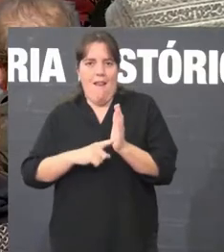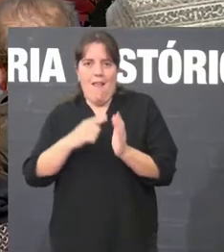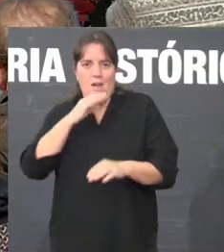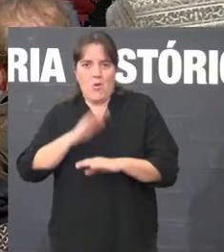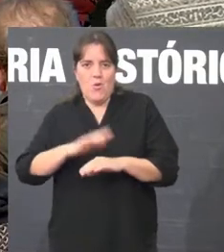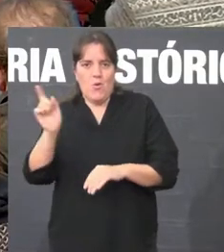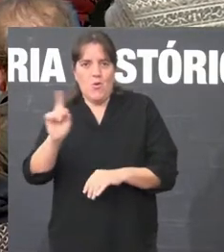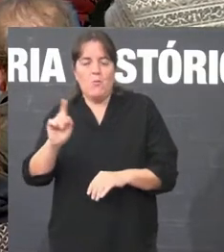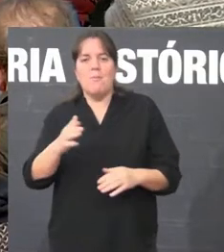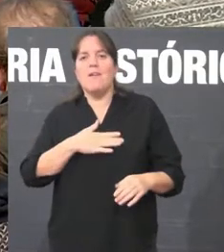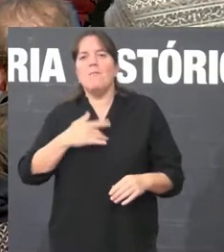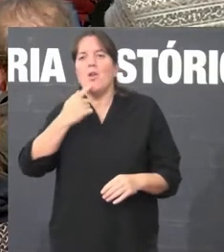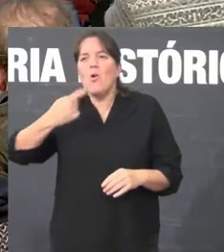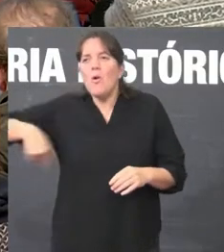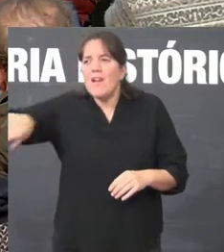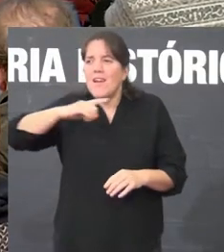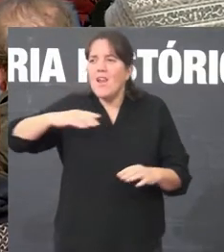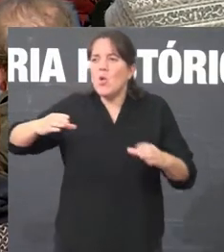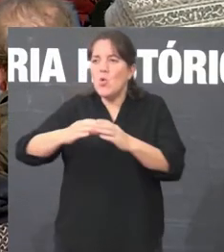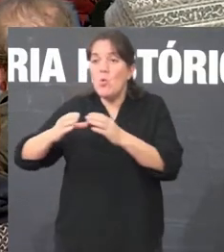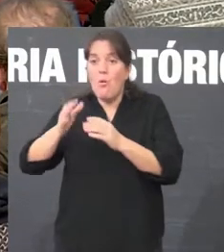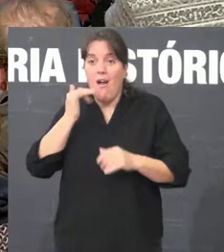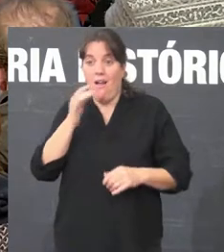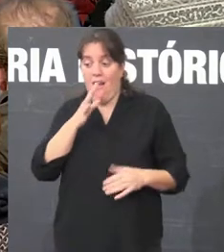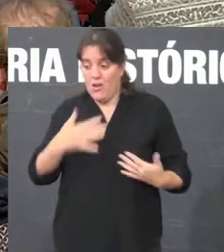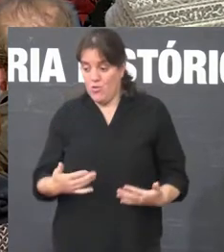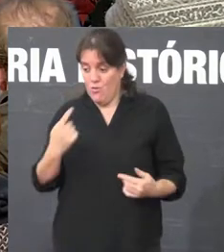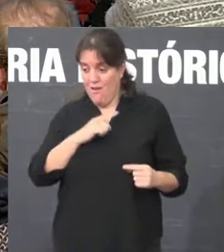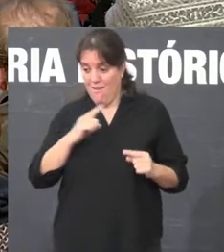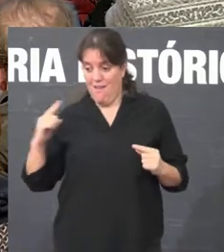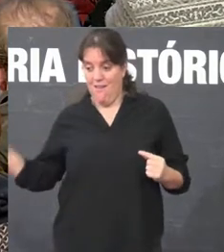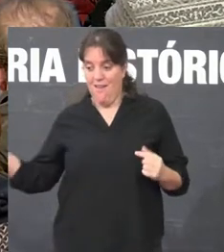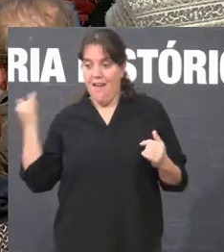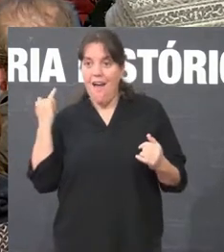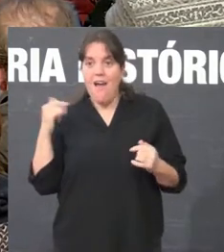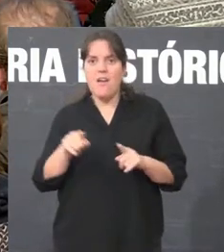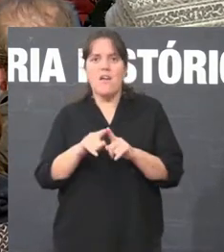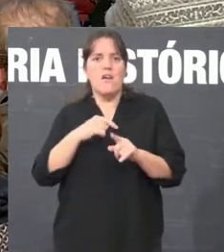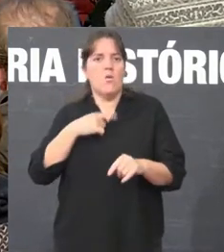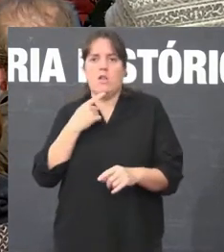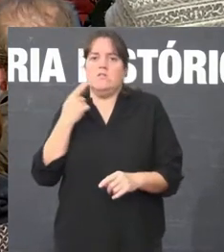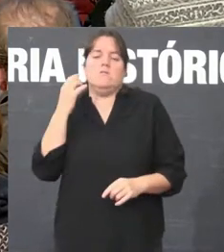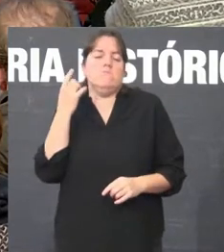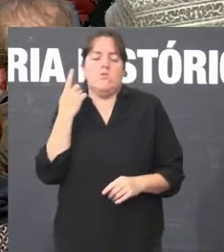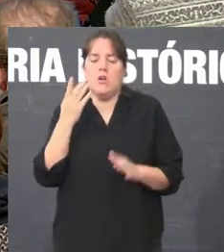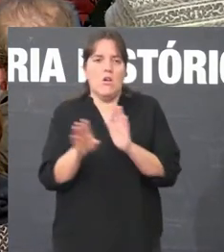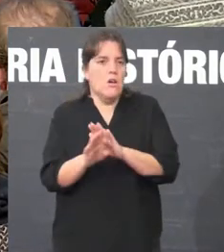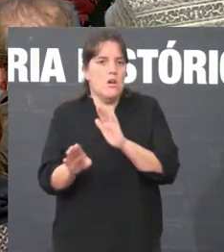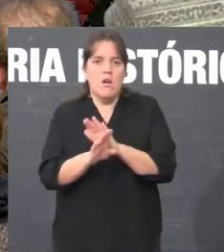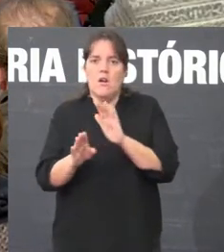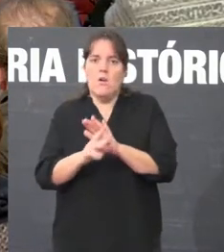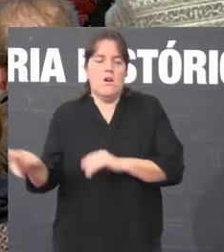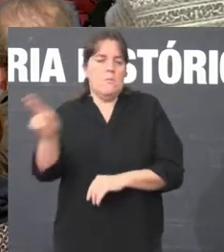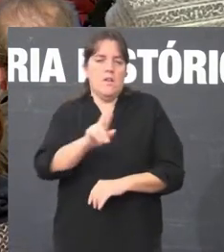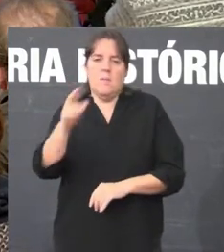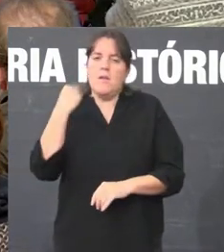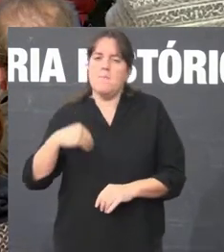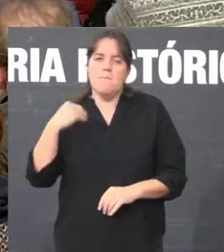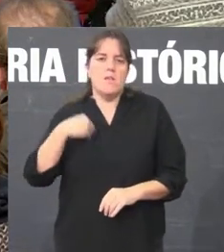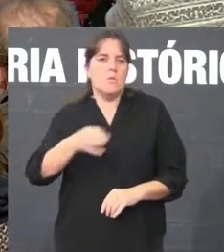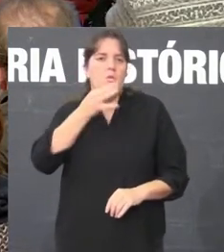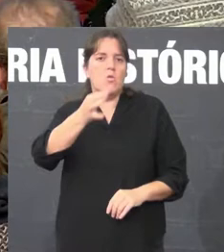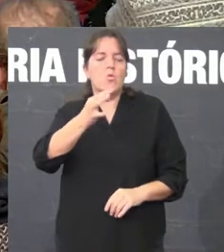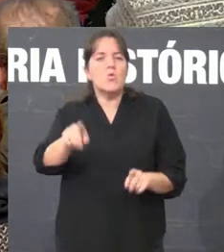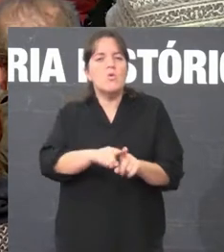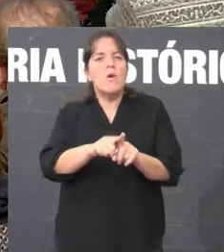que estamos aquí sufrimos constantemente ese ataque, esa criminalización, ese poñerte no punto de mira para que a sociedade dos